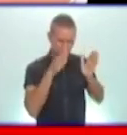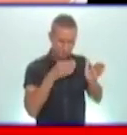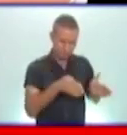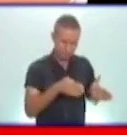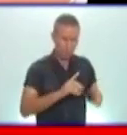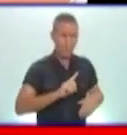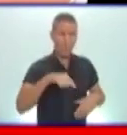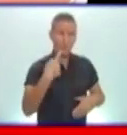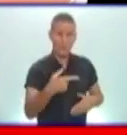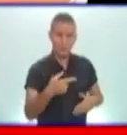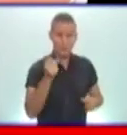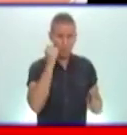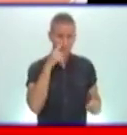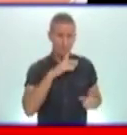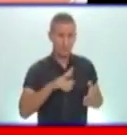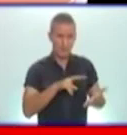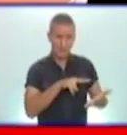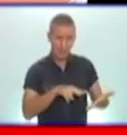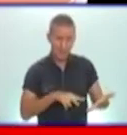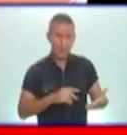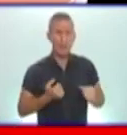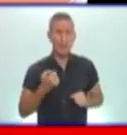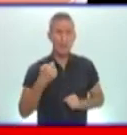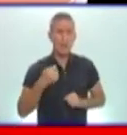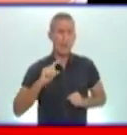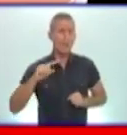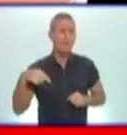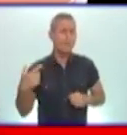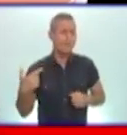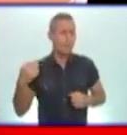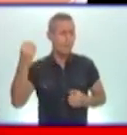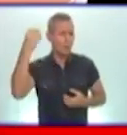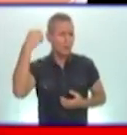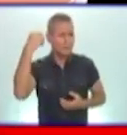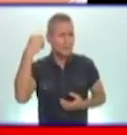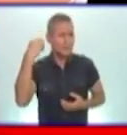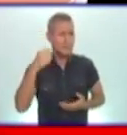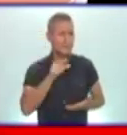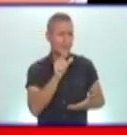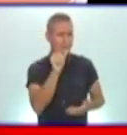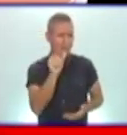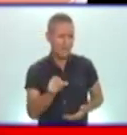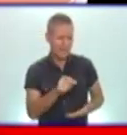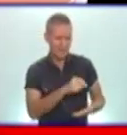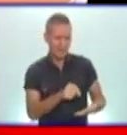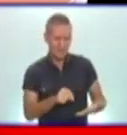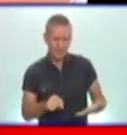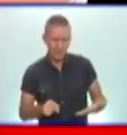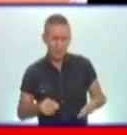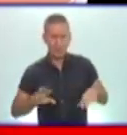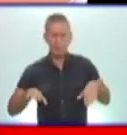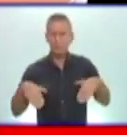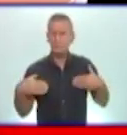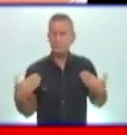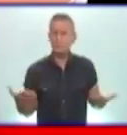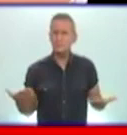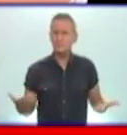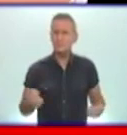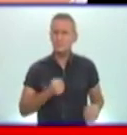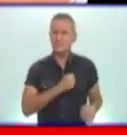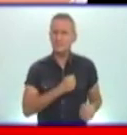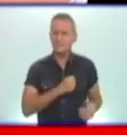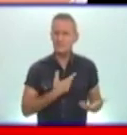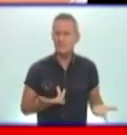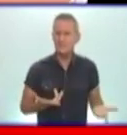la lectura, vamos a determinar cuál fue la intención de la autora al escribirlo. O sea, vamos a reconocer